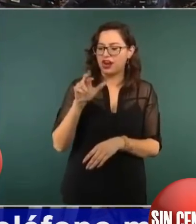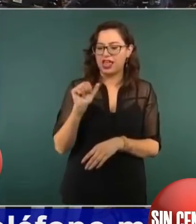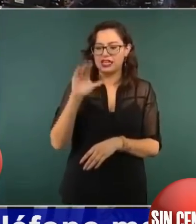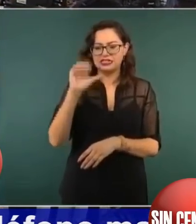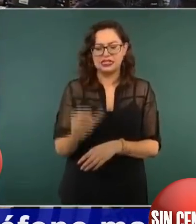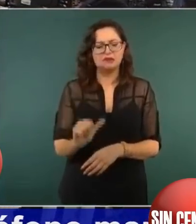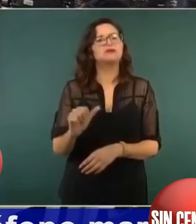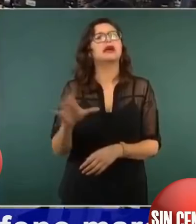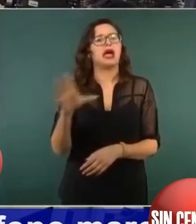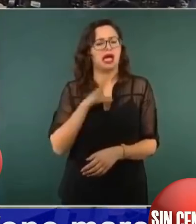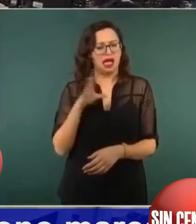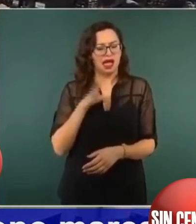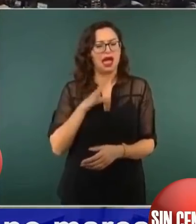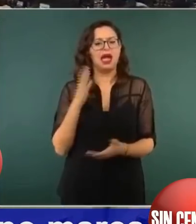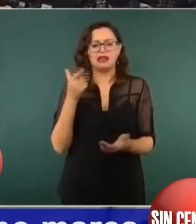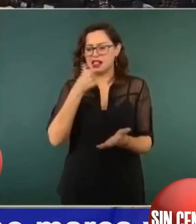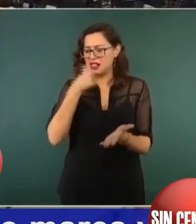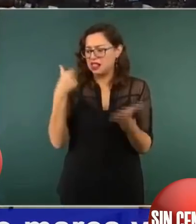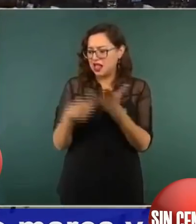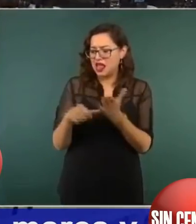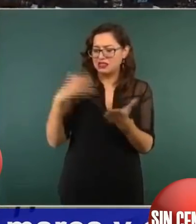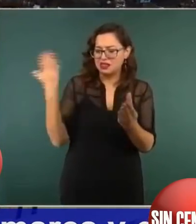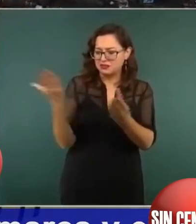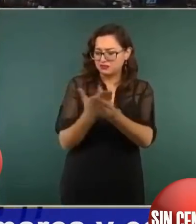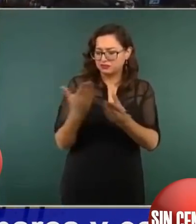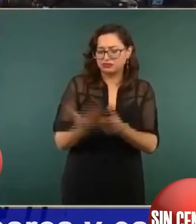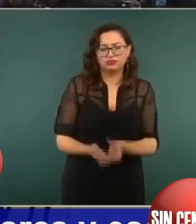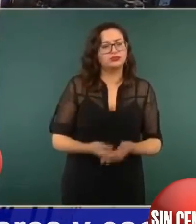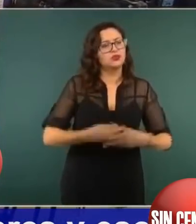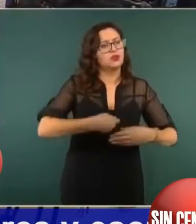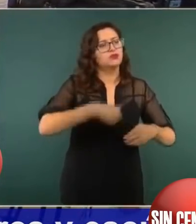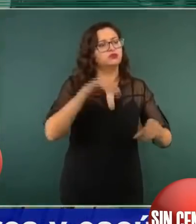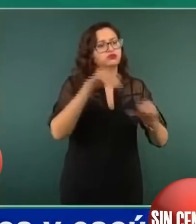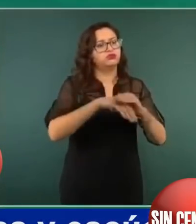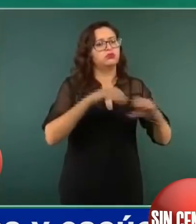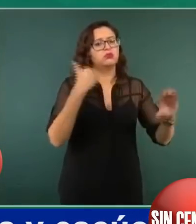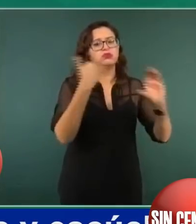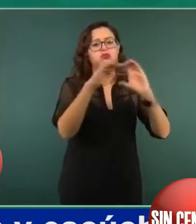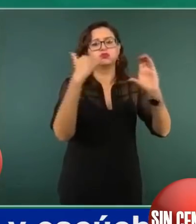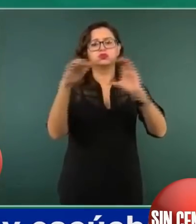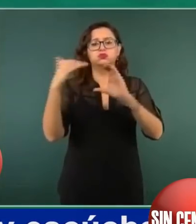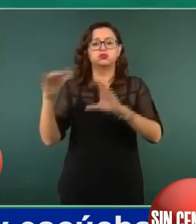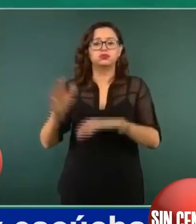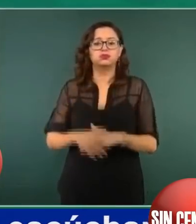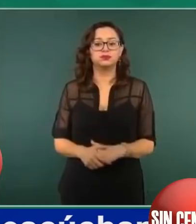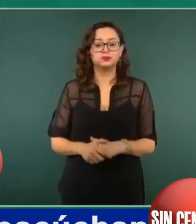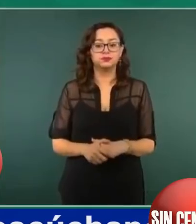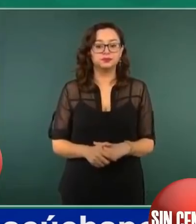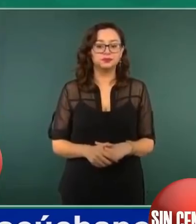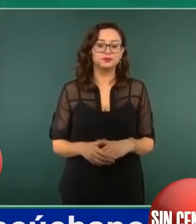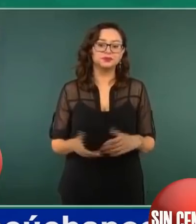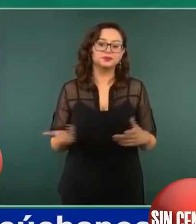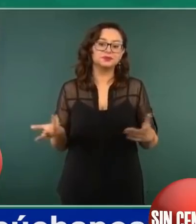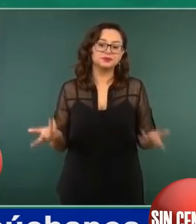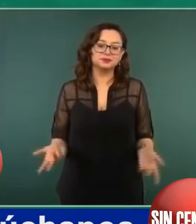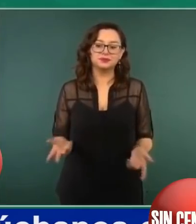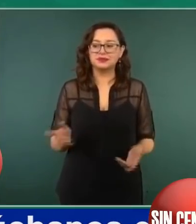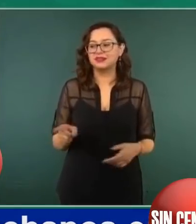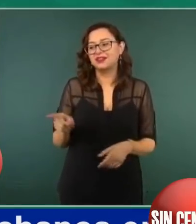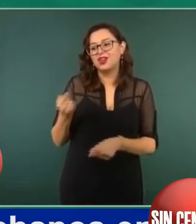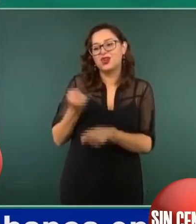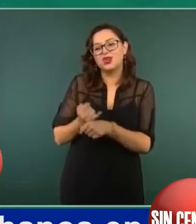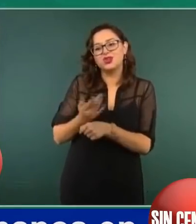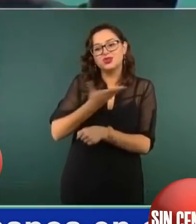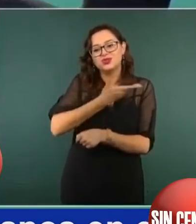cartas, bueno, parecía hasta ingenuo, porque le mandaba cartas a